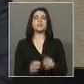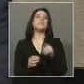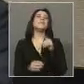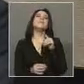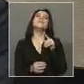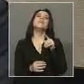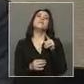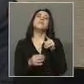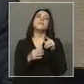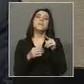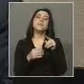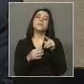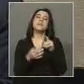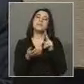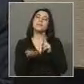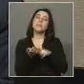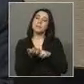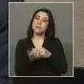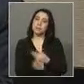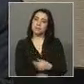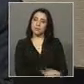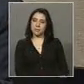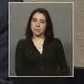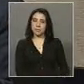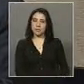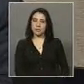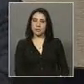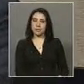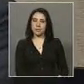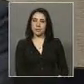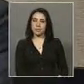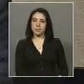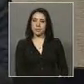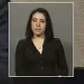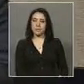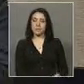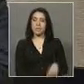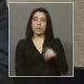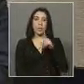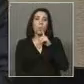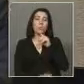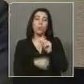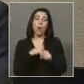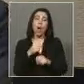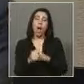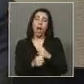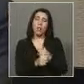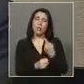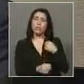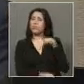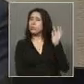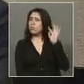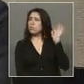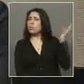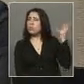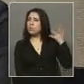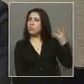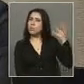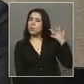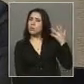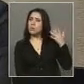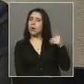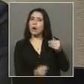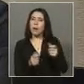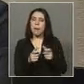La verdad, Presidente, es que en los últimos años hemos venido viendo una